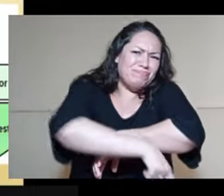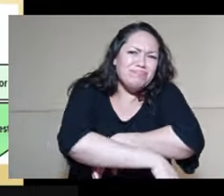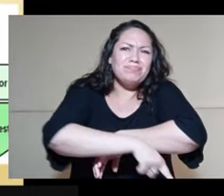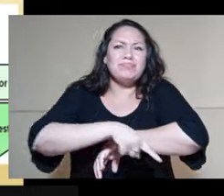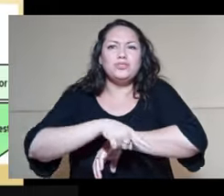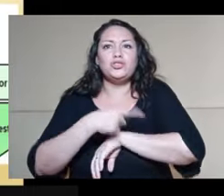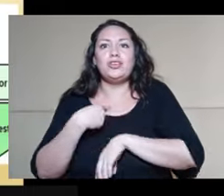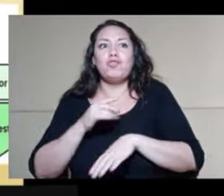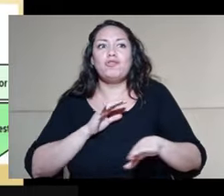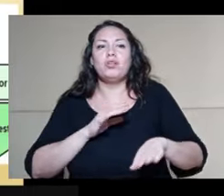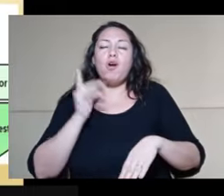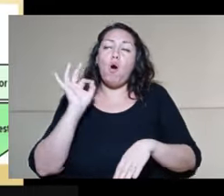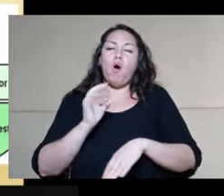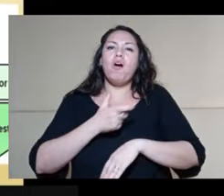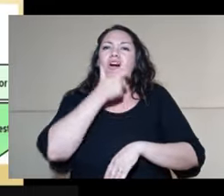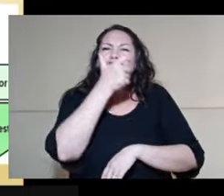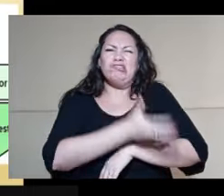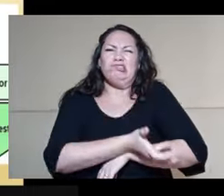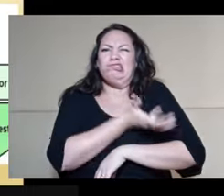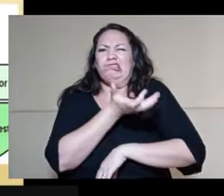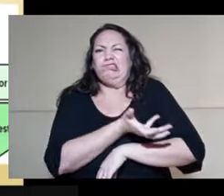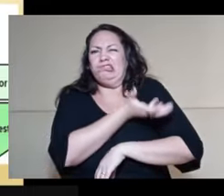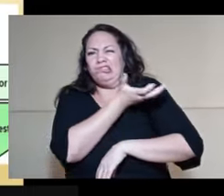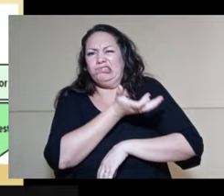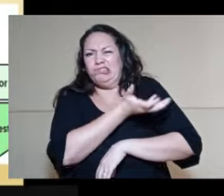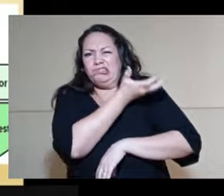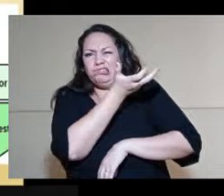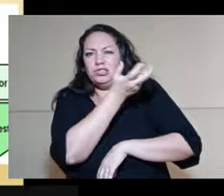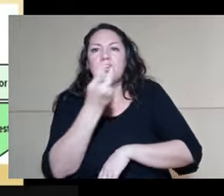metiendo, la espina se me va a seguir enterrando, ¿ah? O me voy a seguir quemando